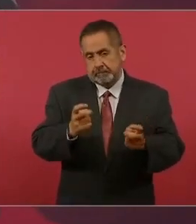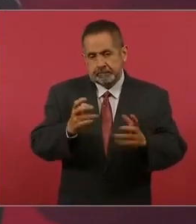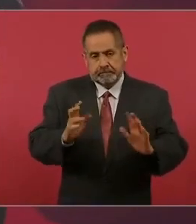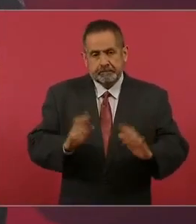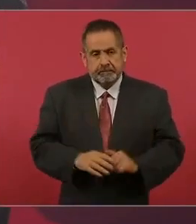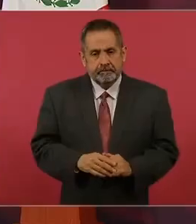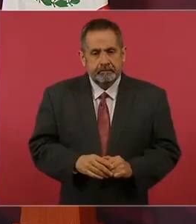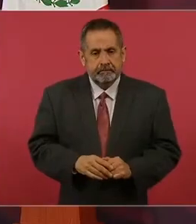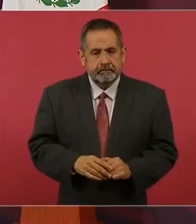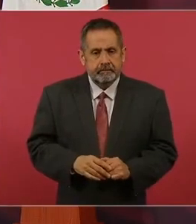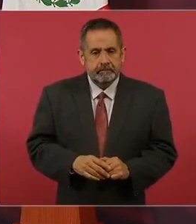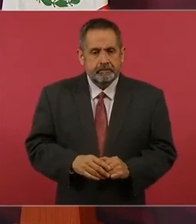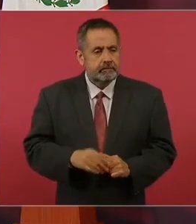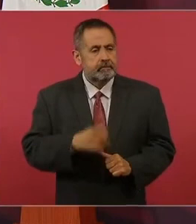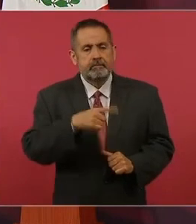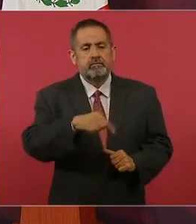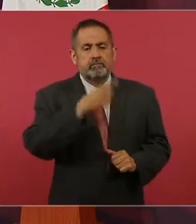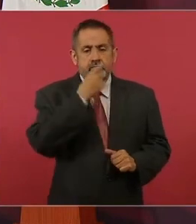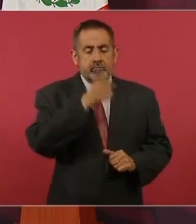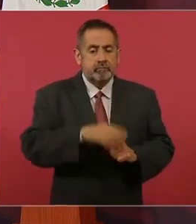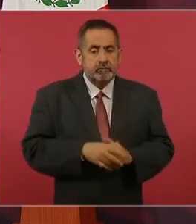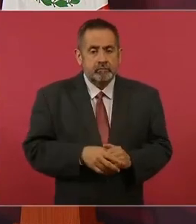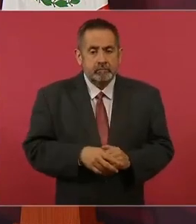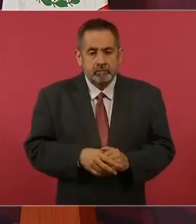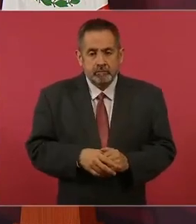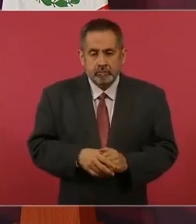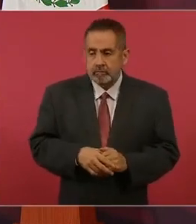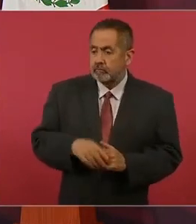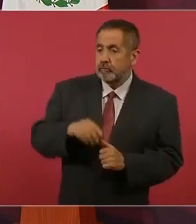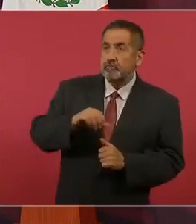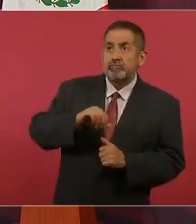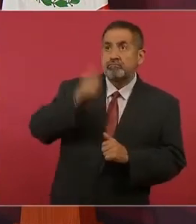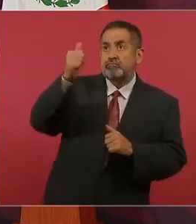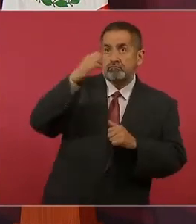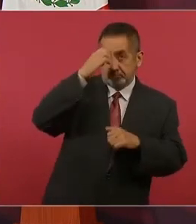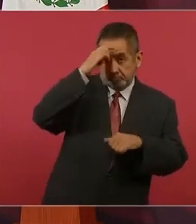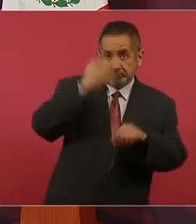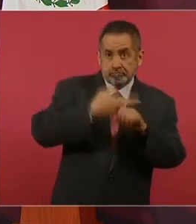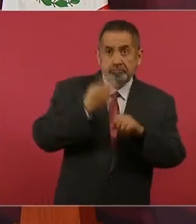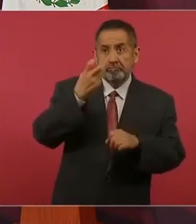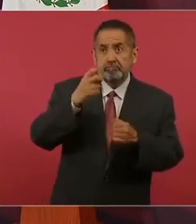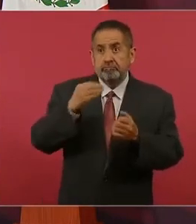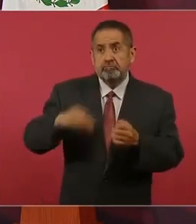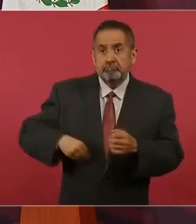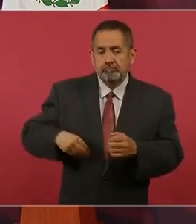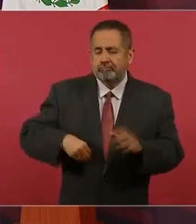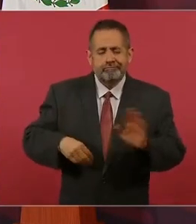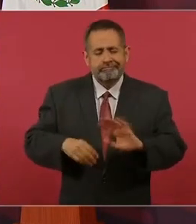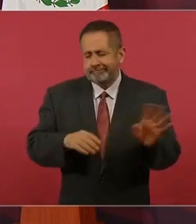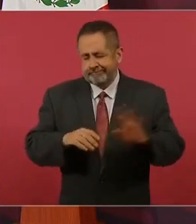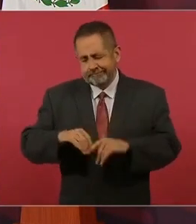como dicen los tecnócratas, a factores externos. No, es real.